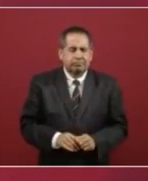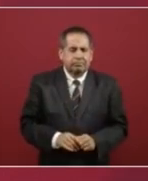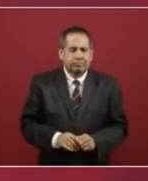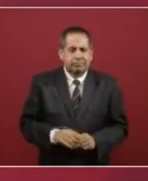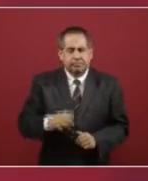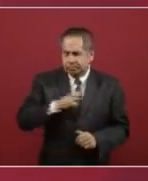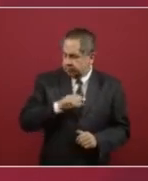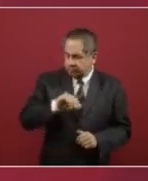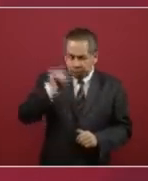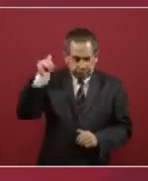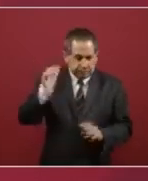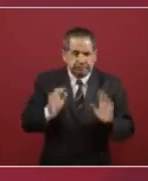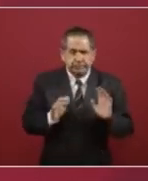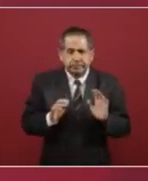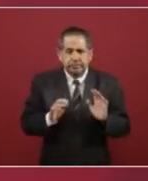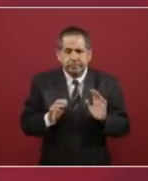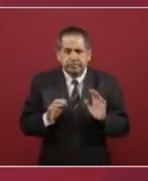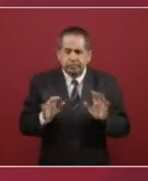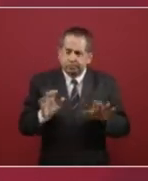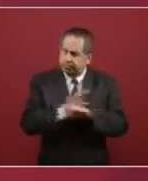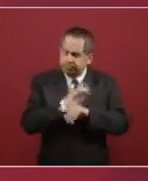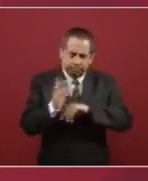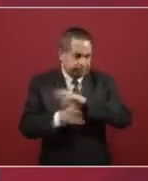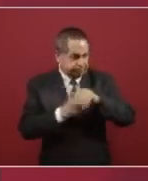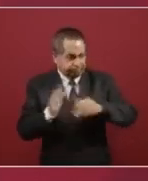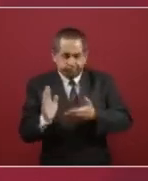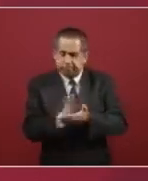Tenemos ya que renovar